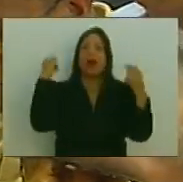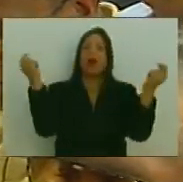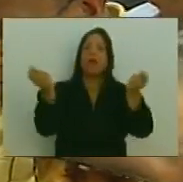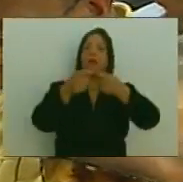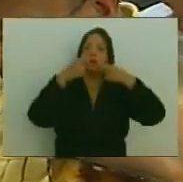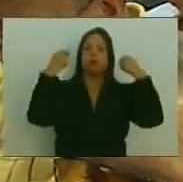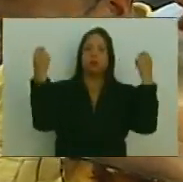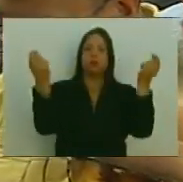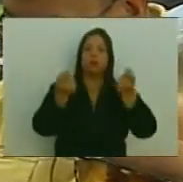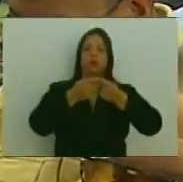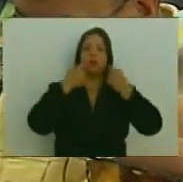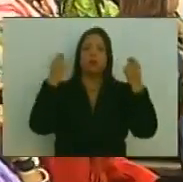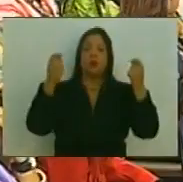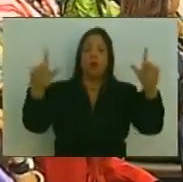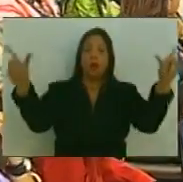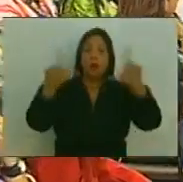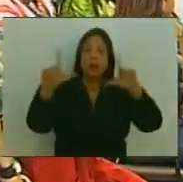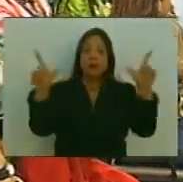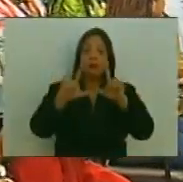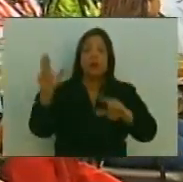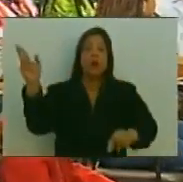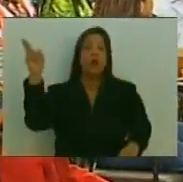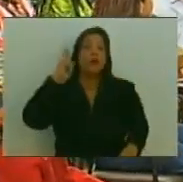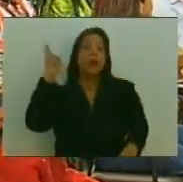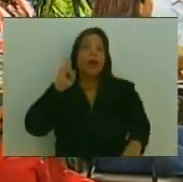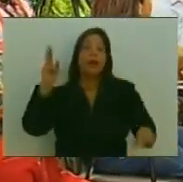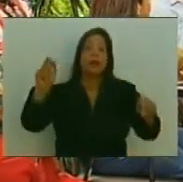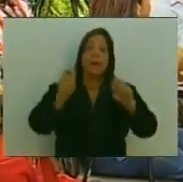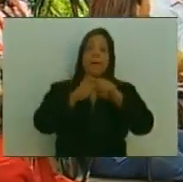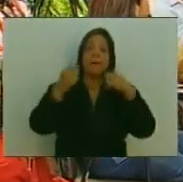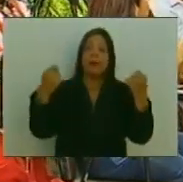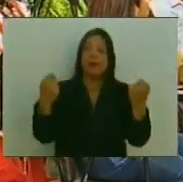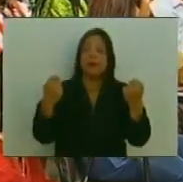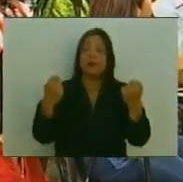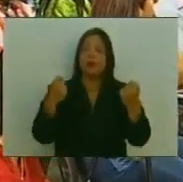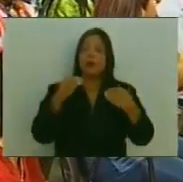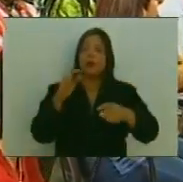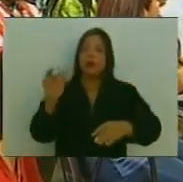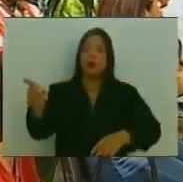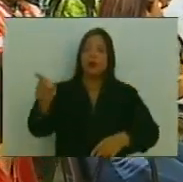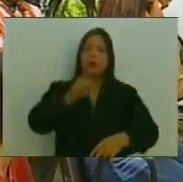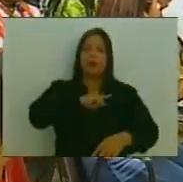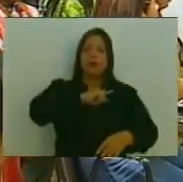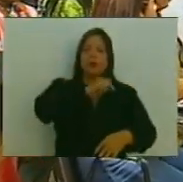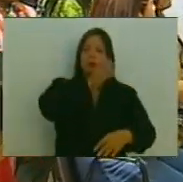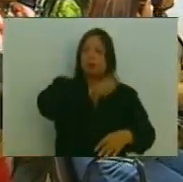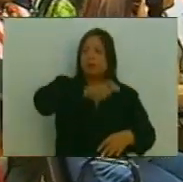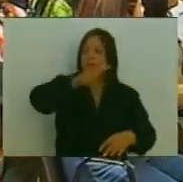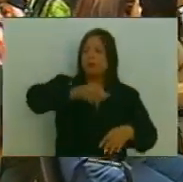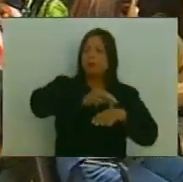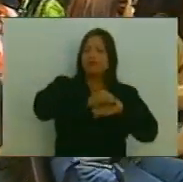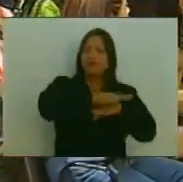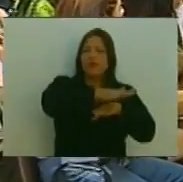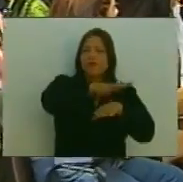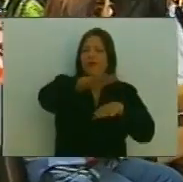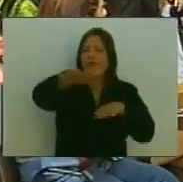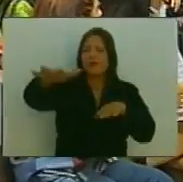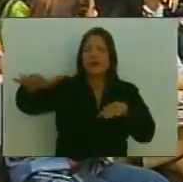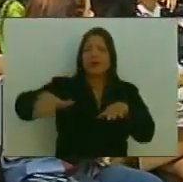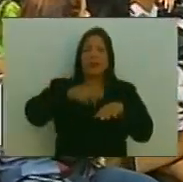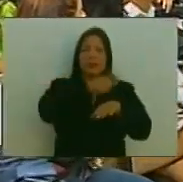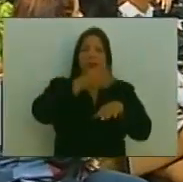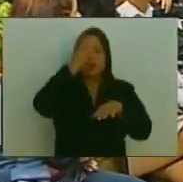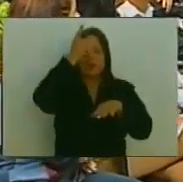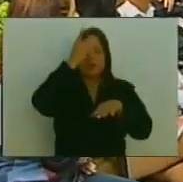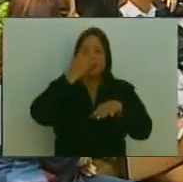dispersaba a través, por ejemplo, de los medios de comunicación, llegó a tener un efecto también en las propias personas con